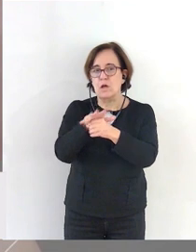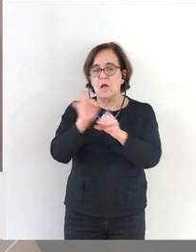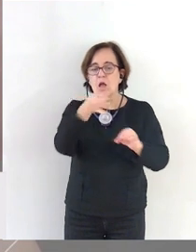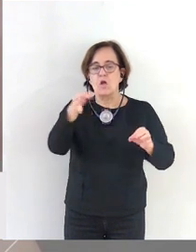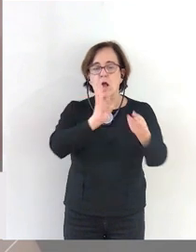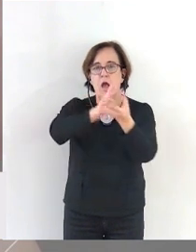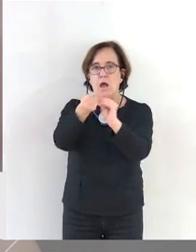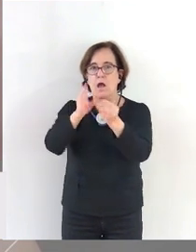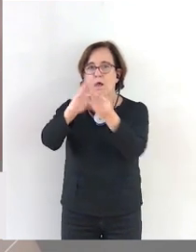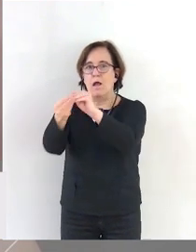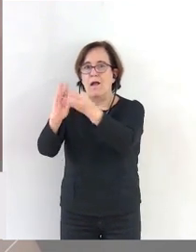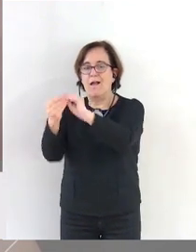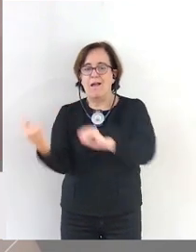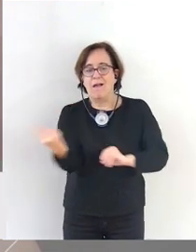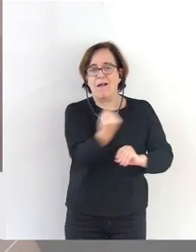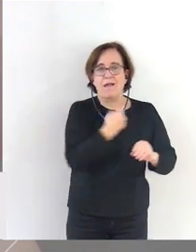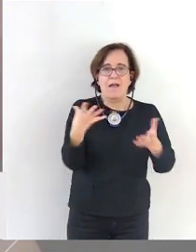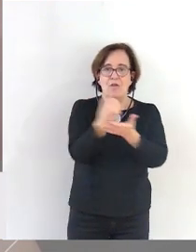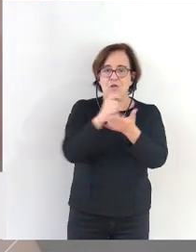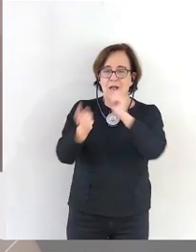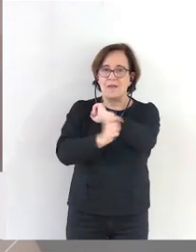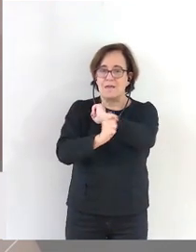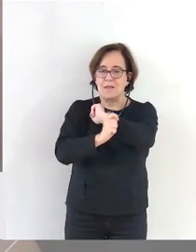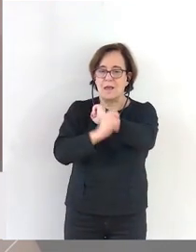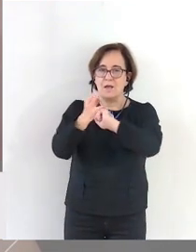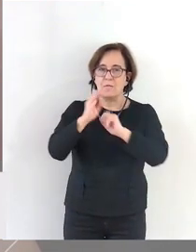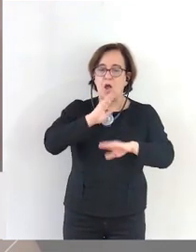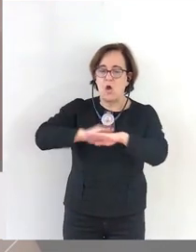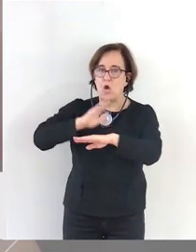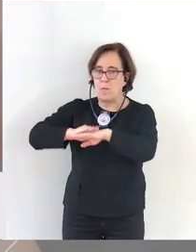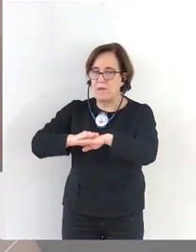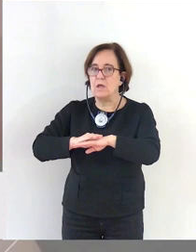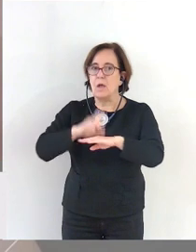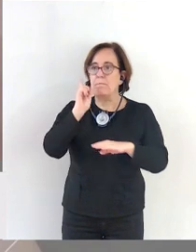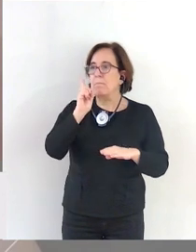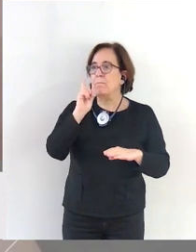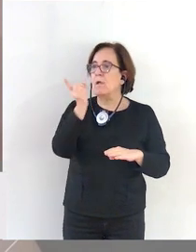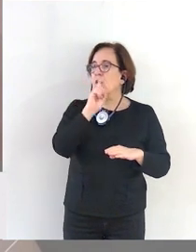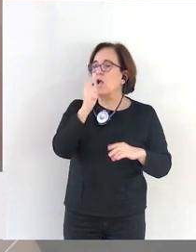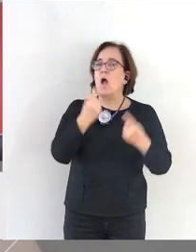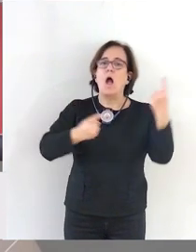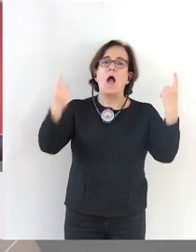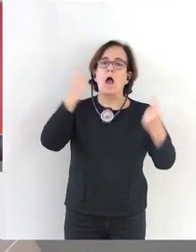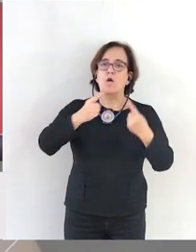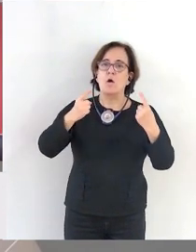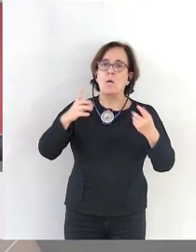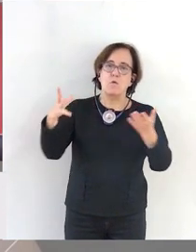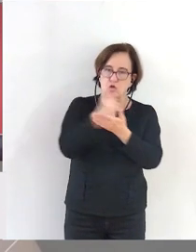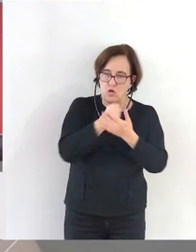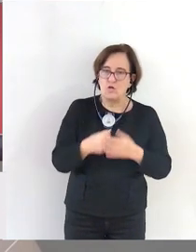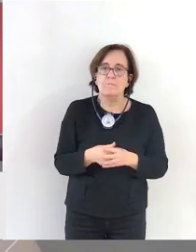ver y asegurarnos que todas estrategias se van cumpliendo Pero no por algunos sino por